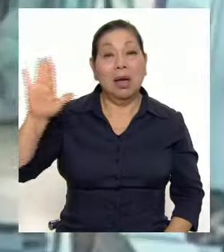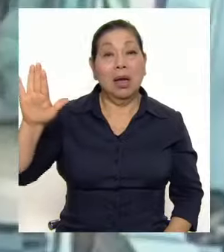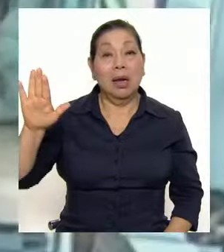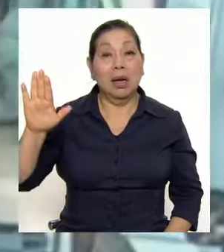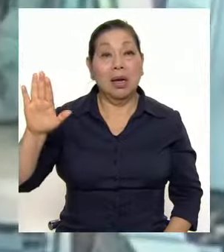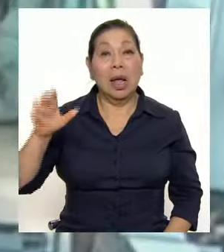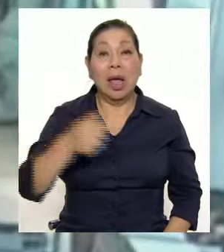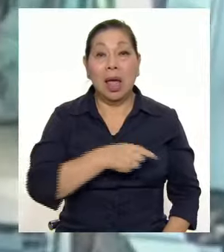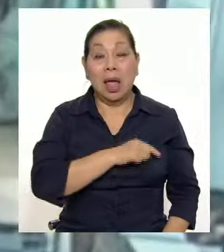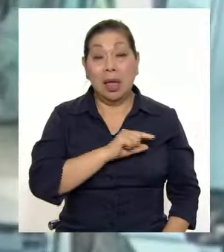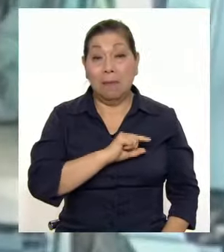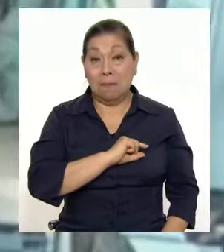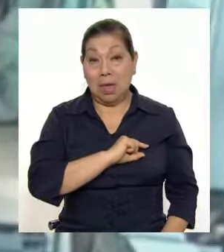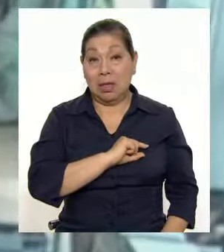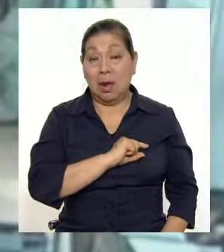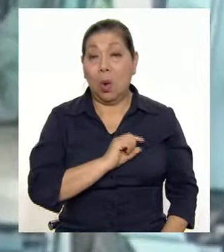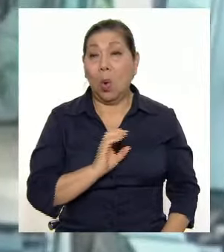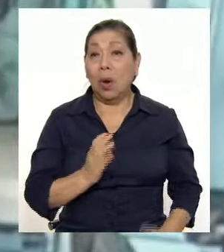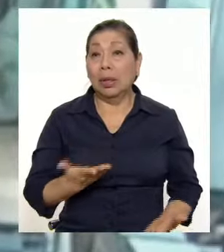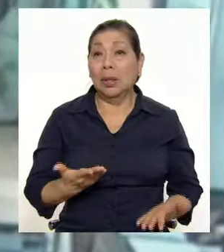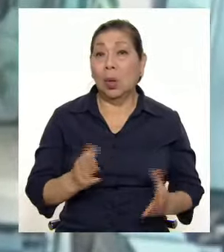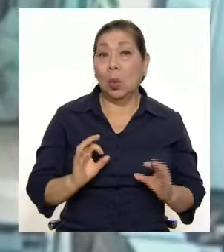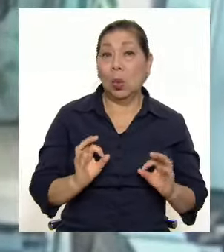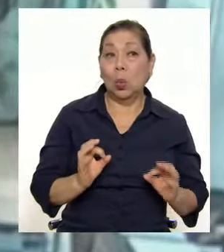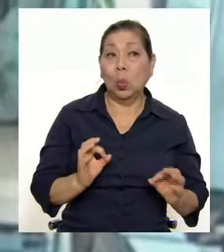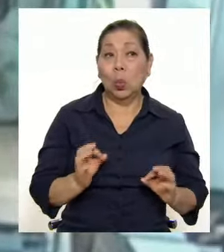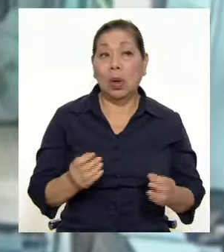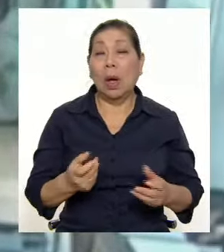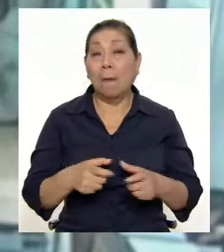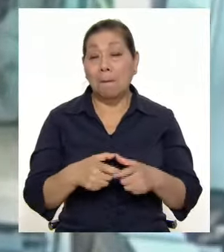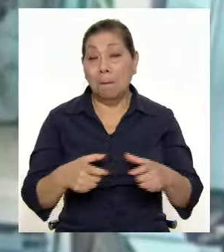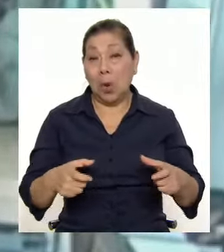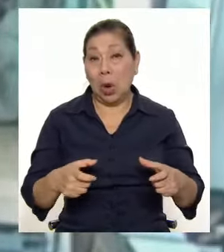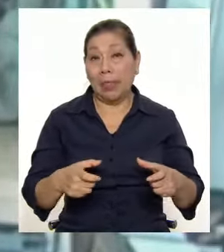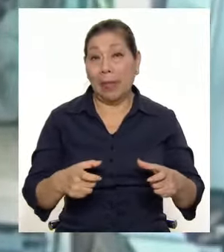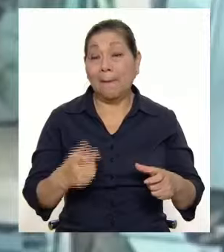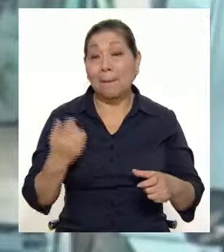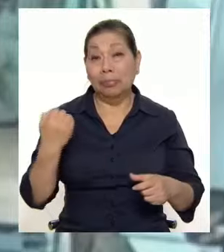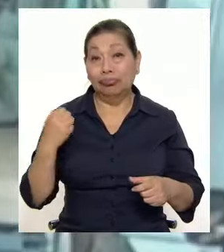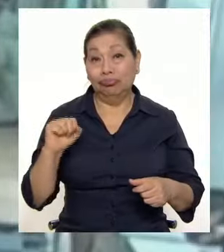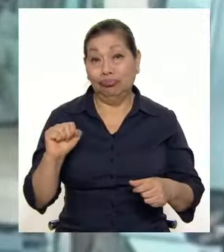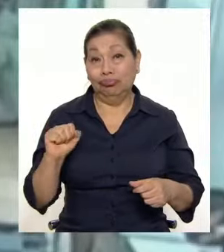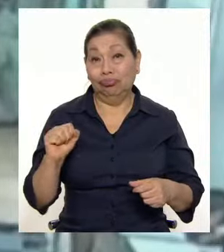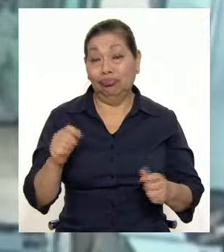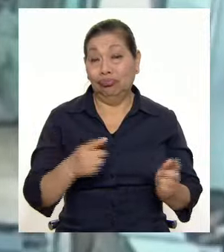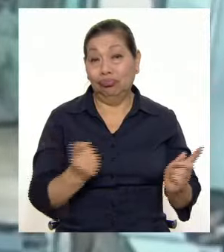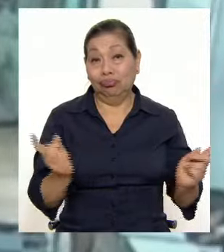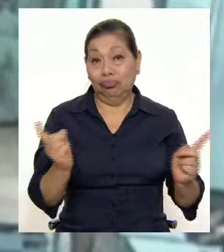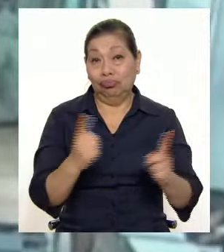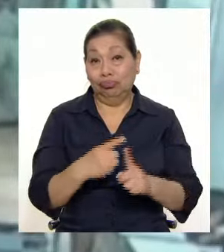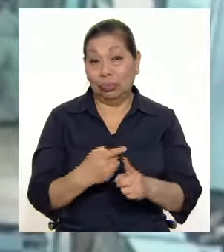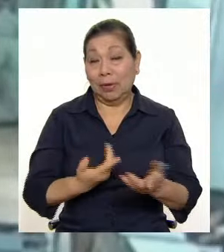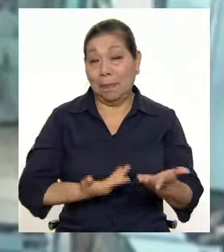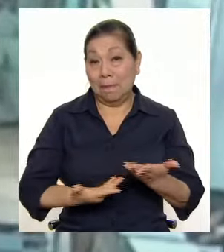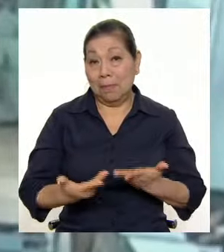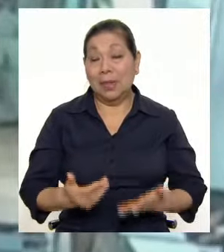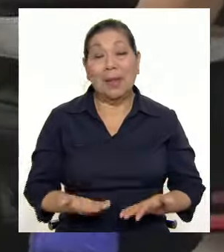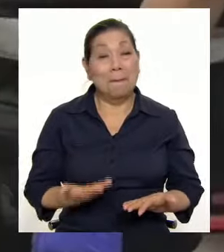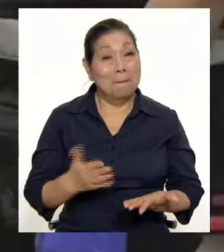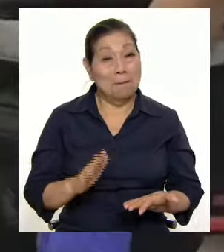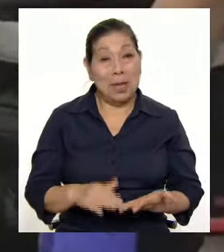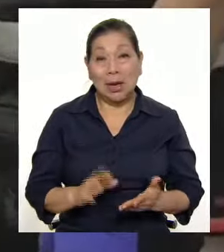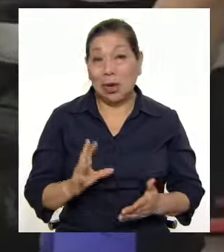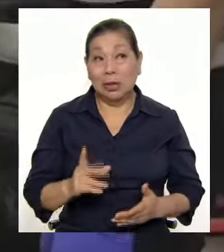amigos inexpertos que aparentemente buscaban obtener su boleto dorado realizando el pase de esta mercadería